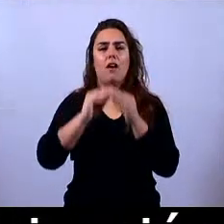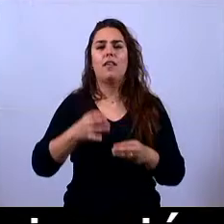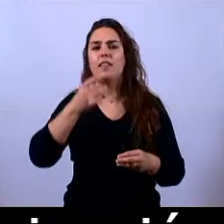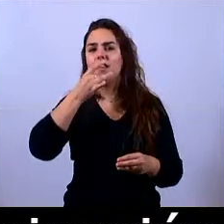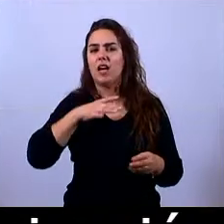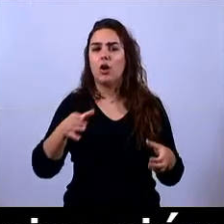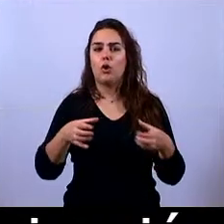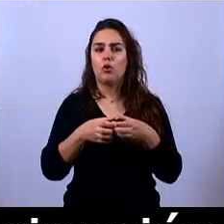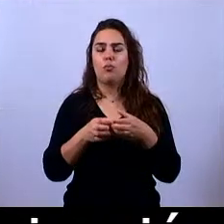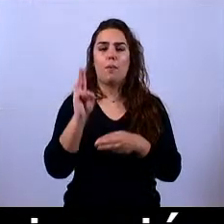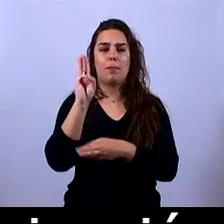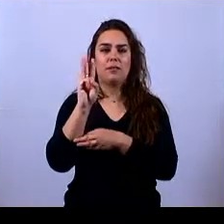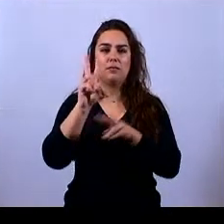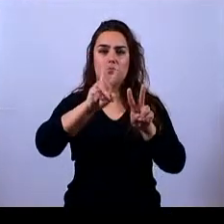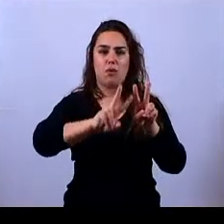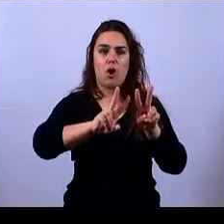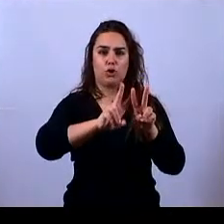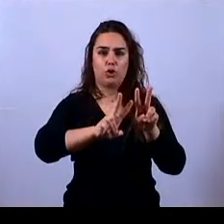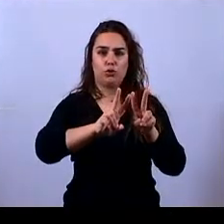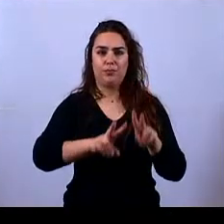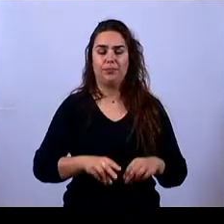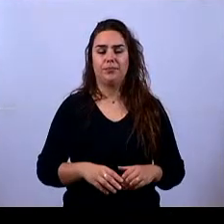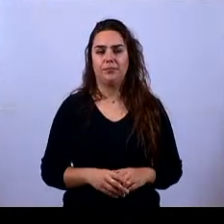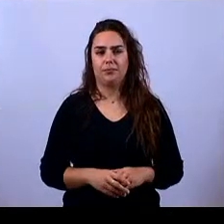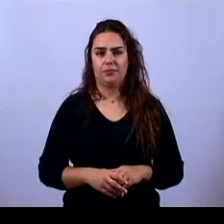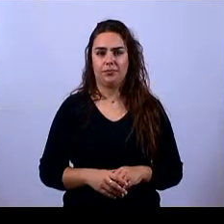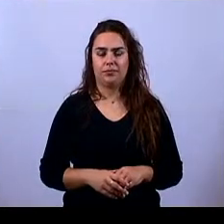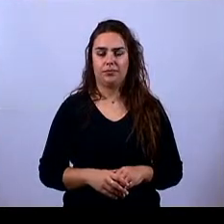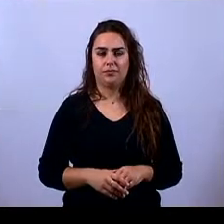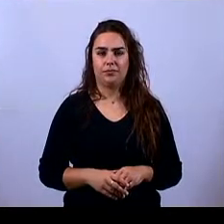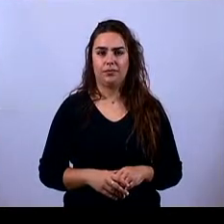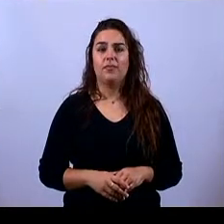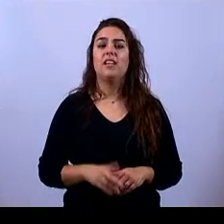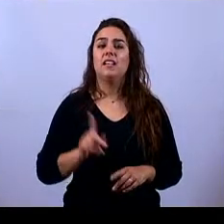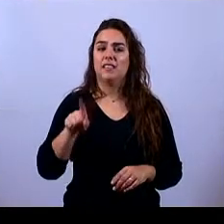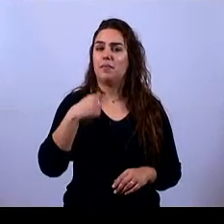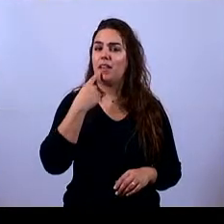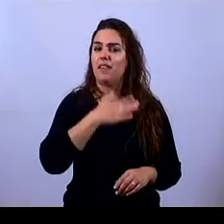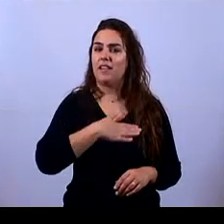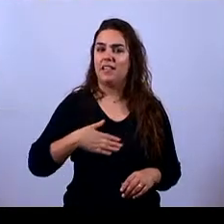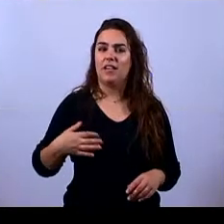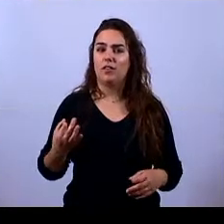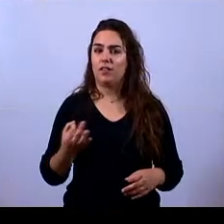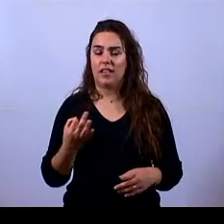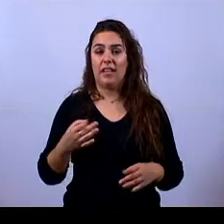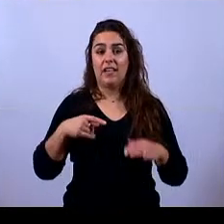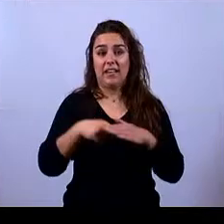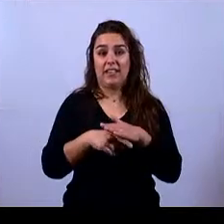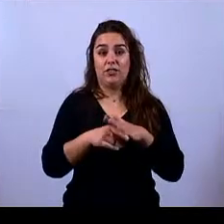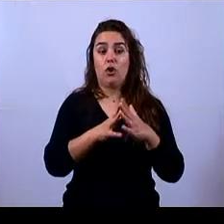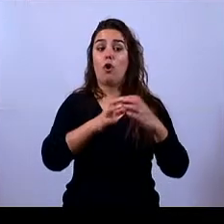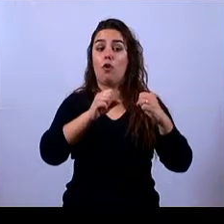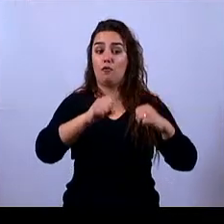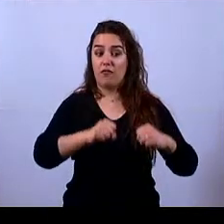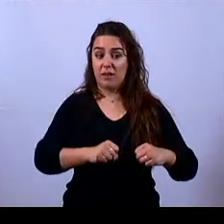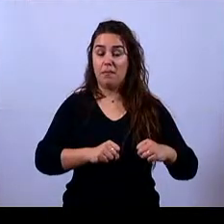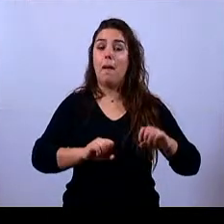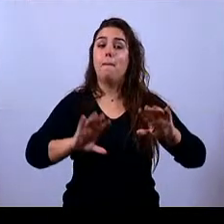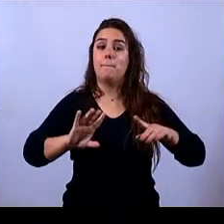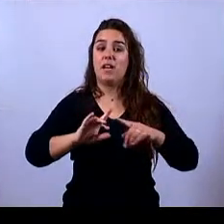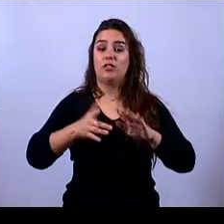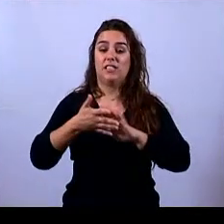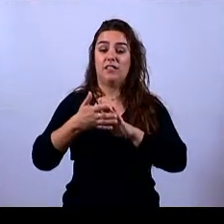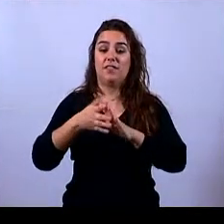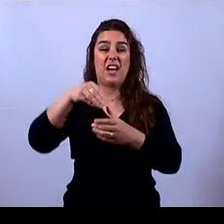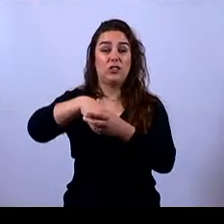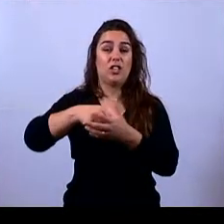Grupo parlamentario Vox. Quiero decirles que la conformidad a la tramitación no implica conformidad con